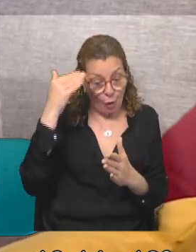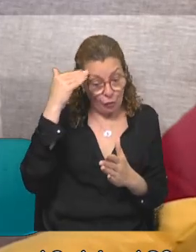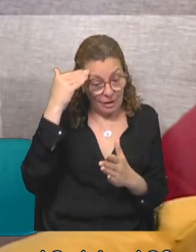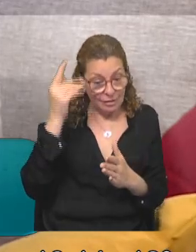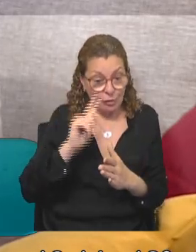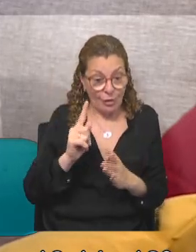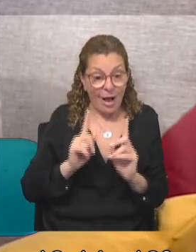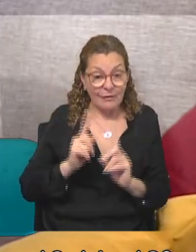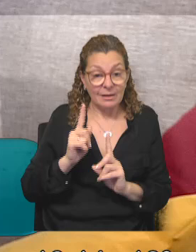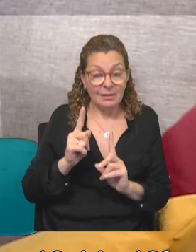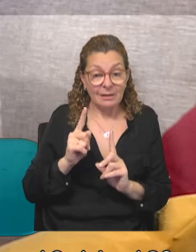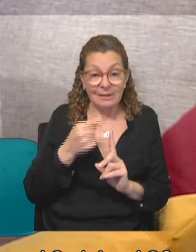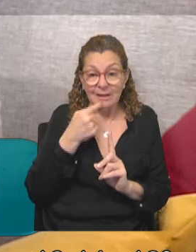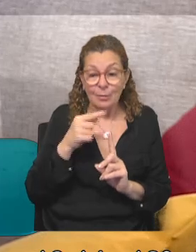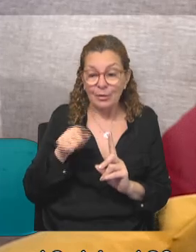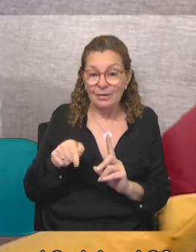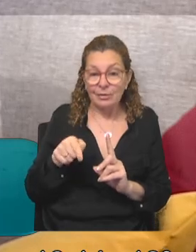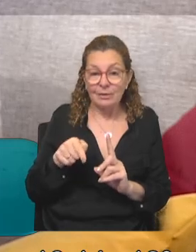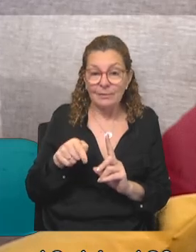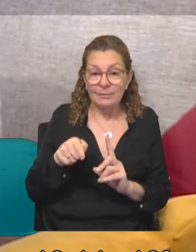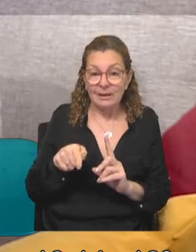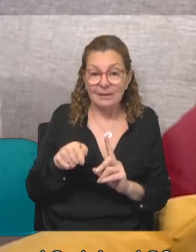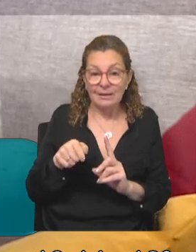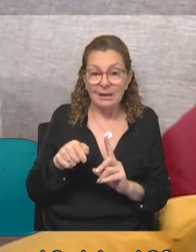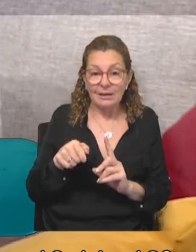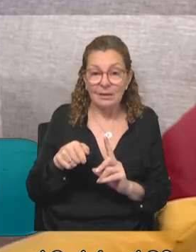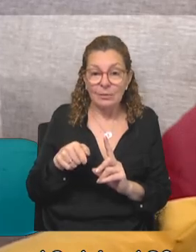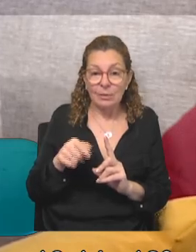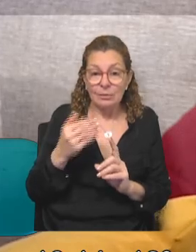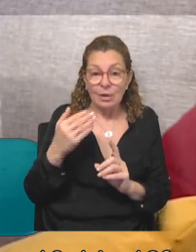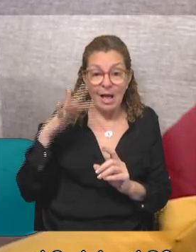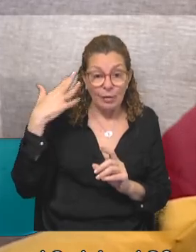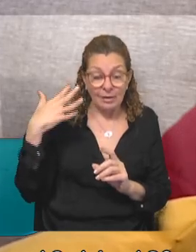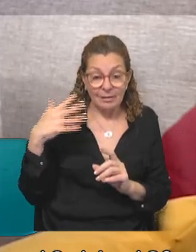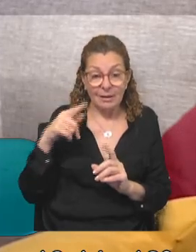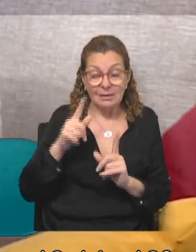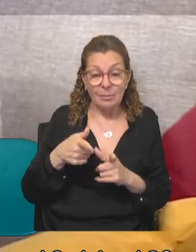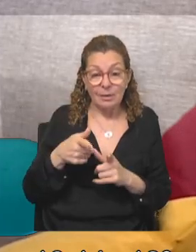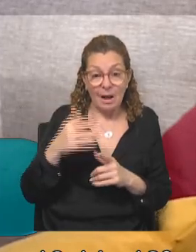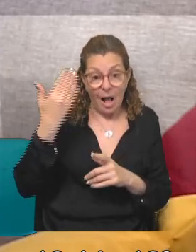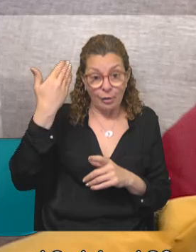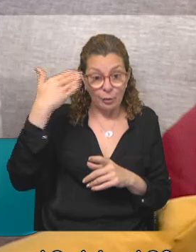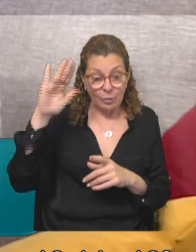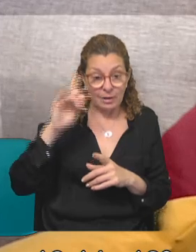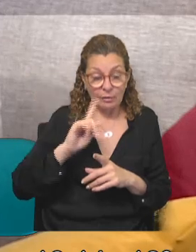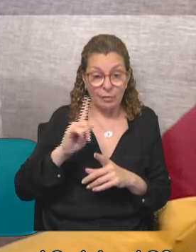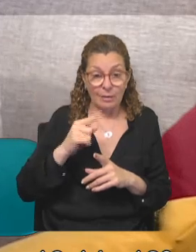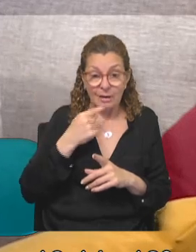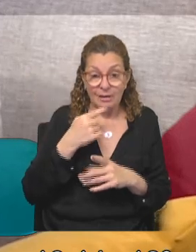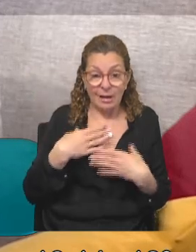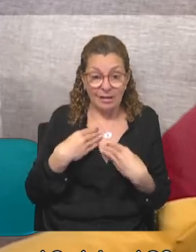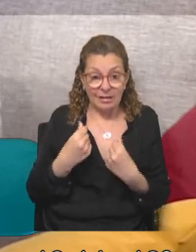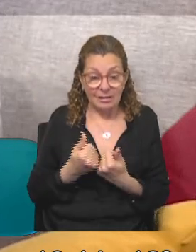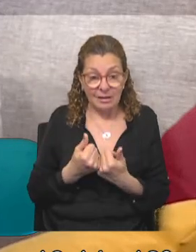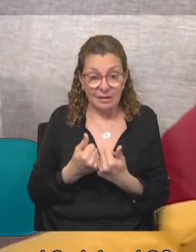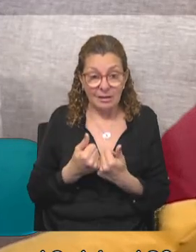en algunos casos esta figura en que estas chiquilinas cuando sean adolescentes y cuando sean adultas no van a sentir que